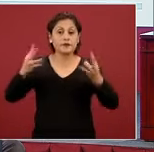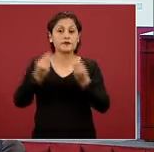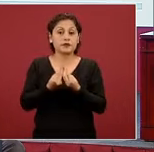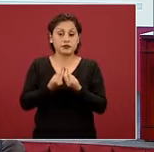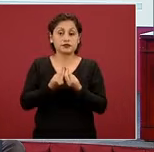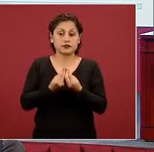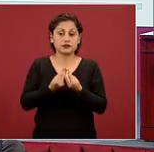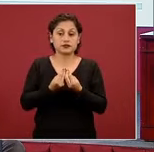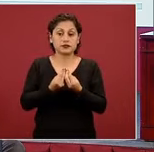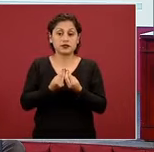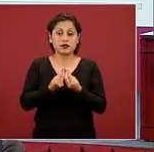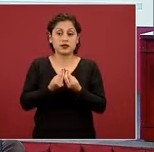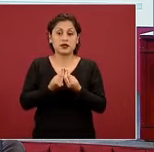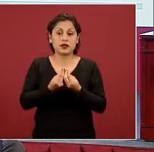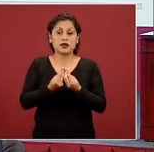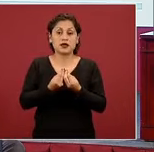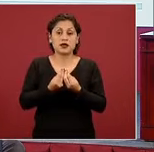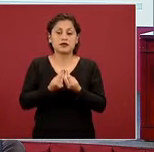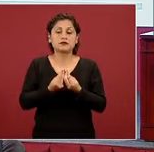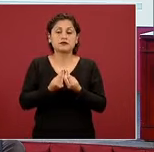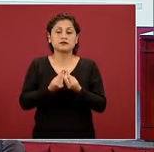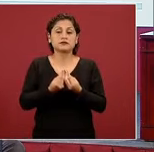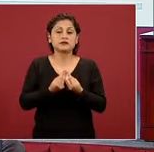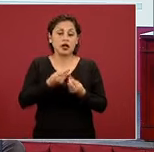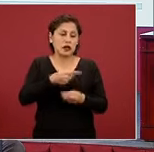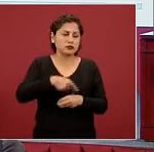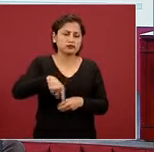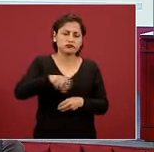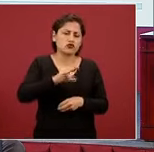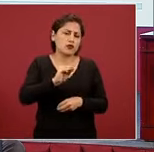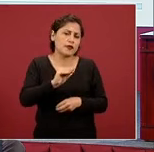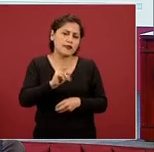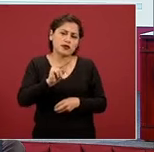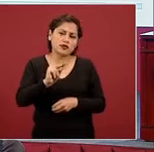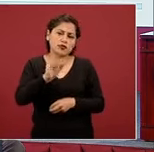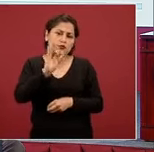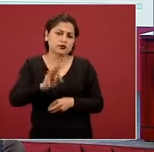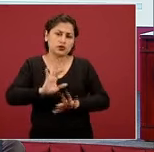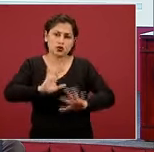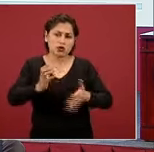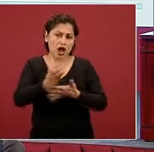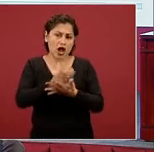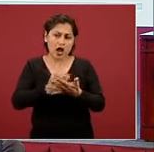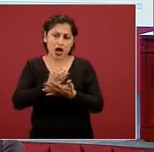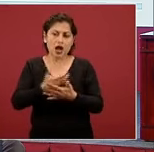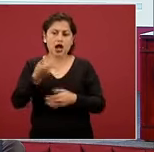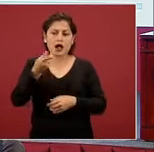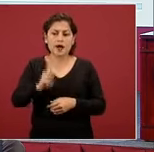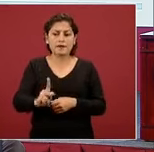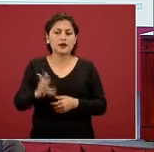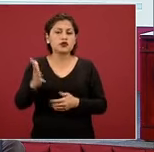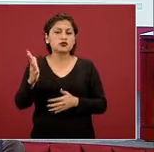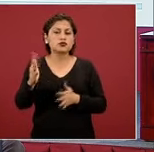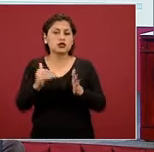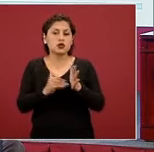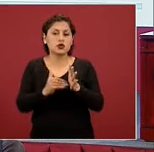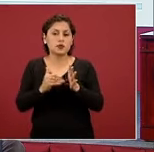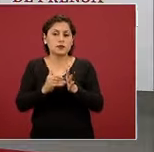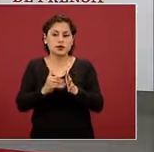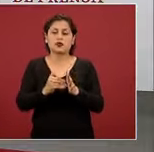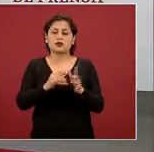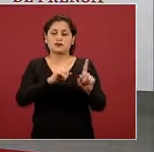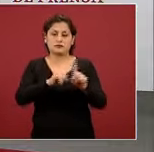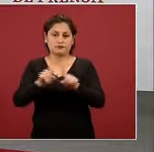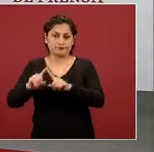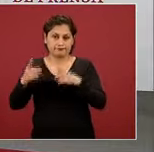90%, 89% de ellos ya no son casos, pero si tenemos la suma completa, han sido más de 5 millones de casos. Veamos ahora uno